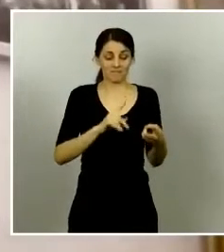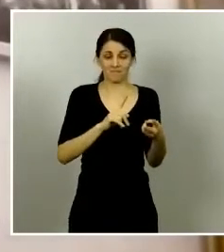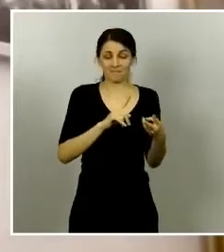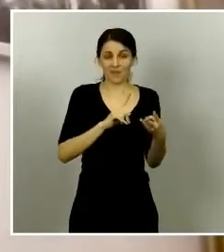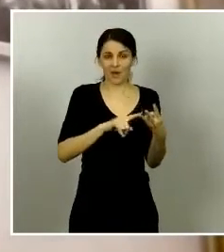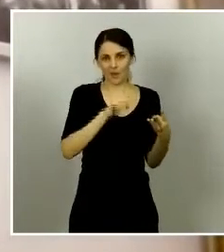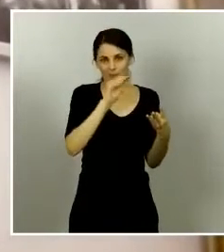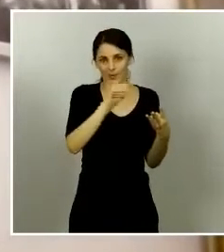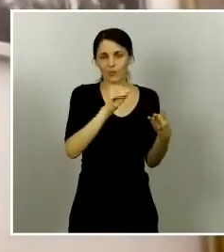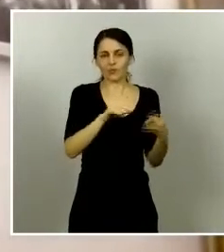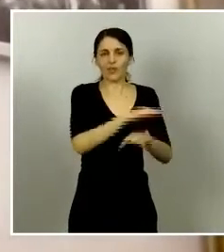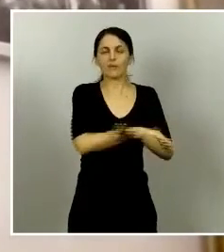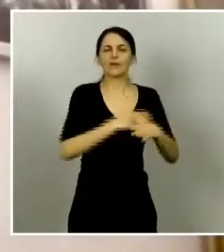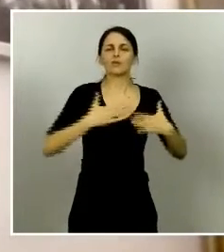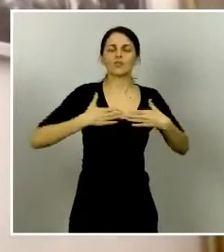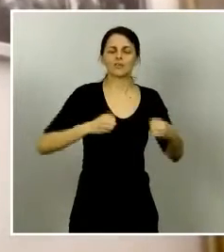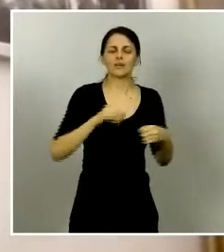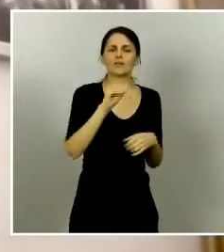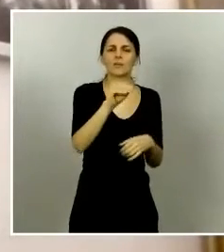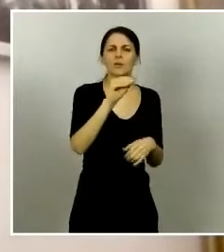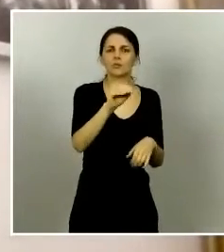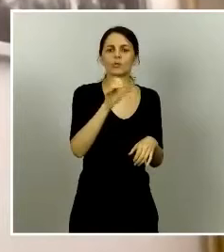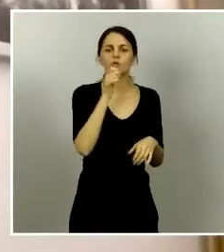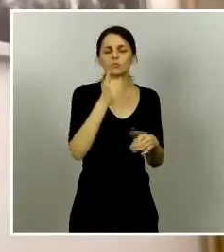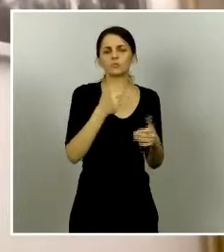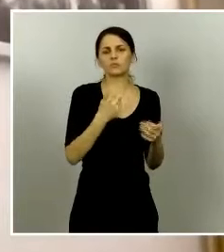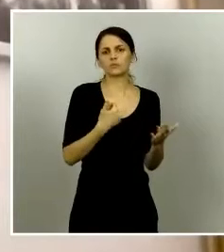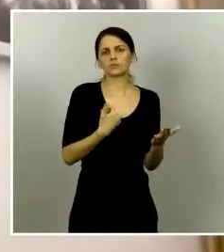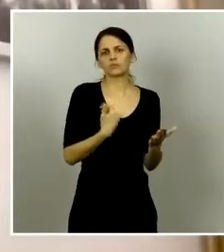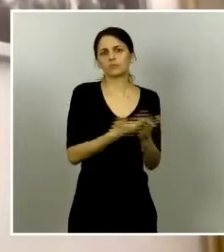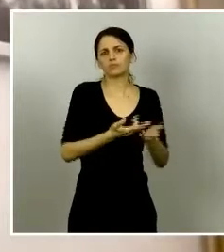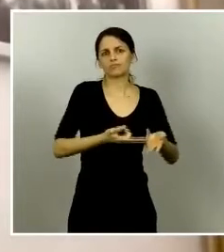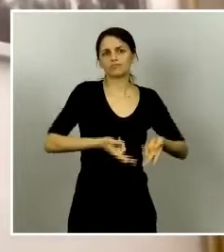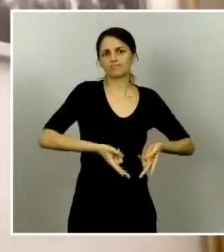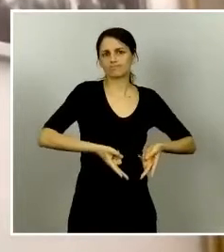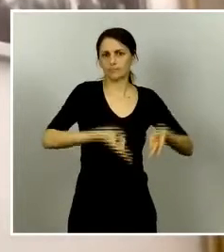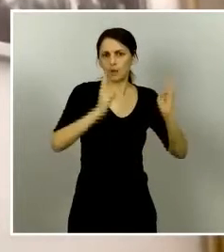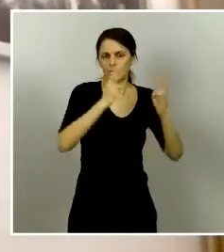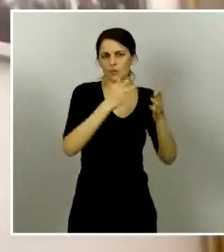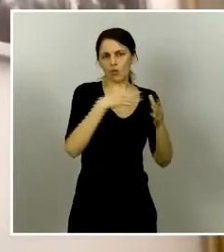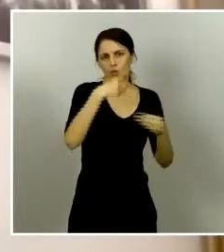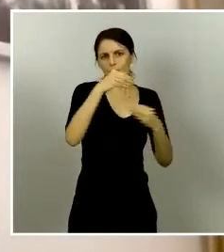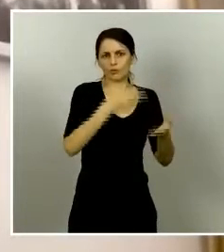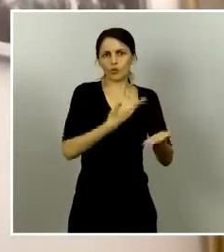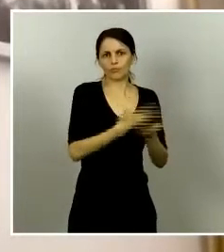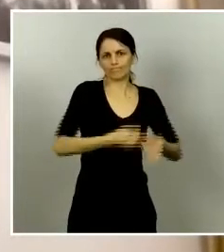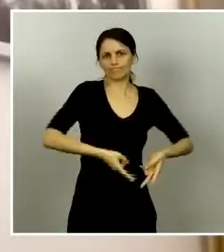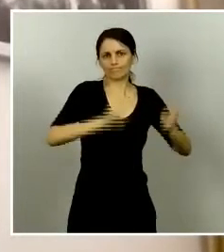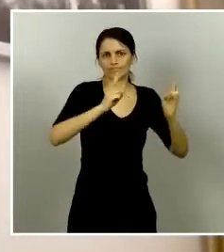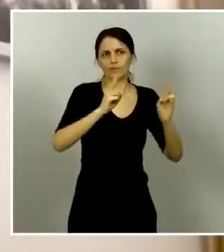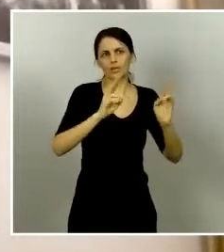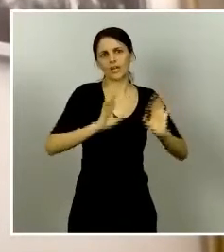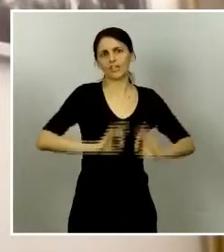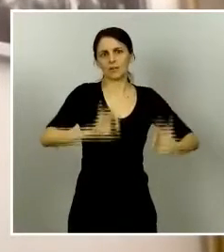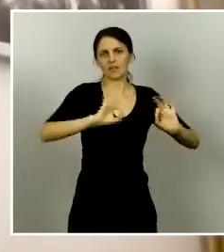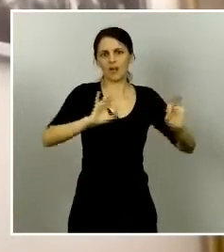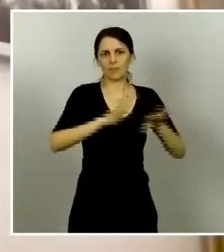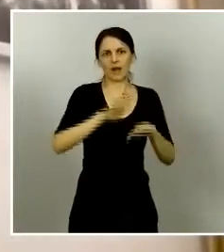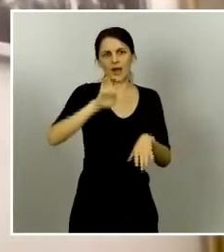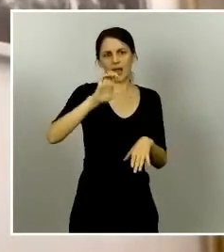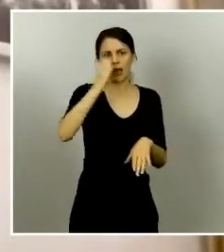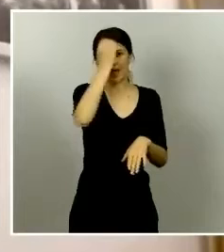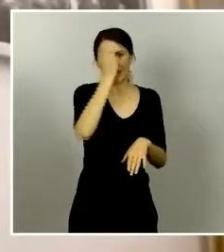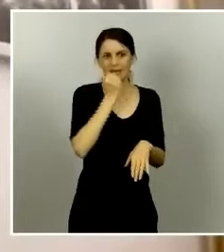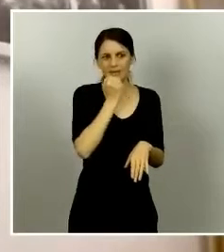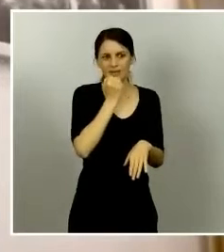al ministro de Sanidad. No sé si nos podrían explicar por qué se han dado salvoconductos especiales a los familiares de los presos de